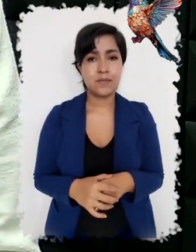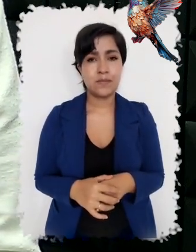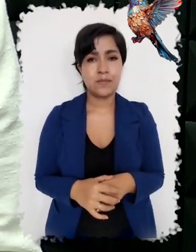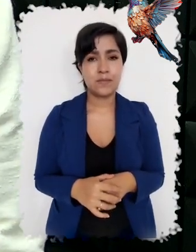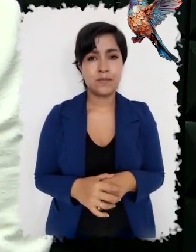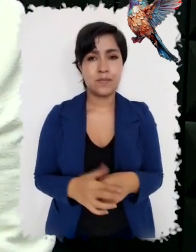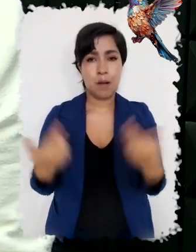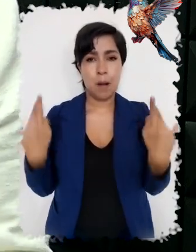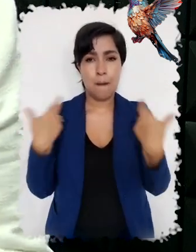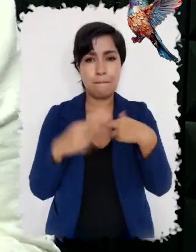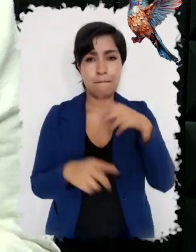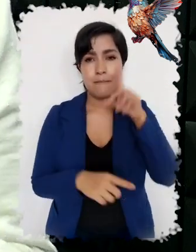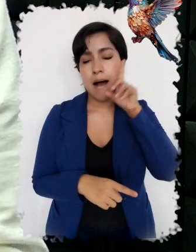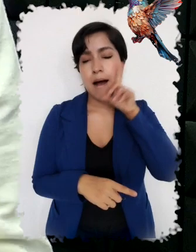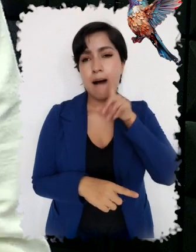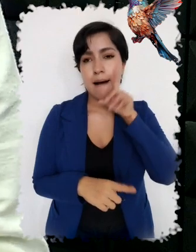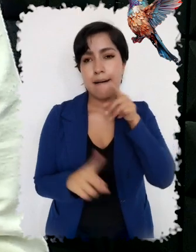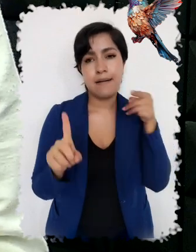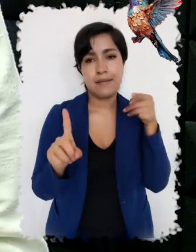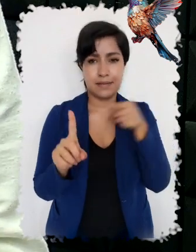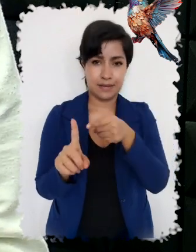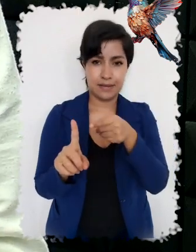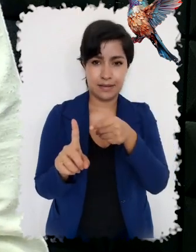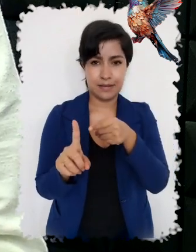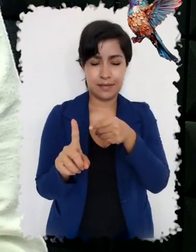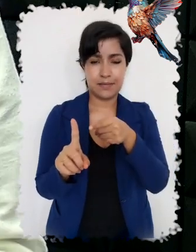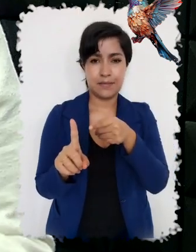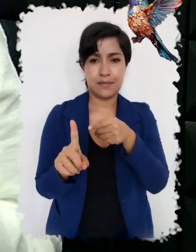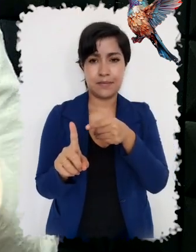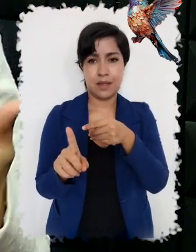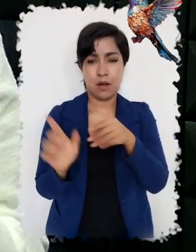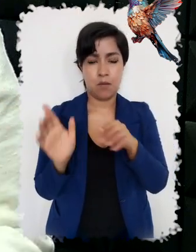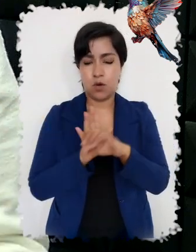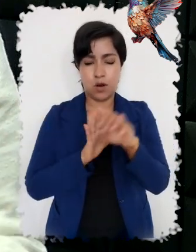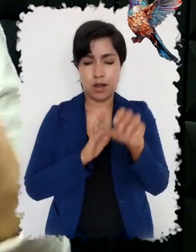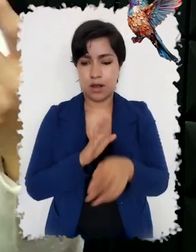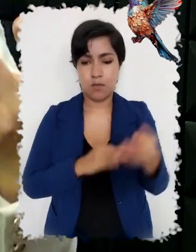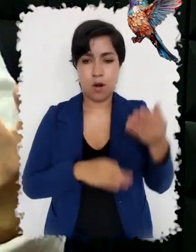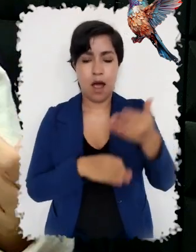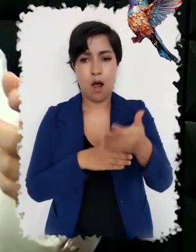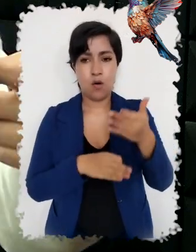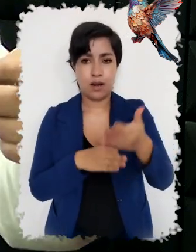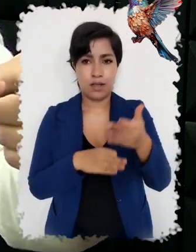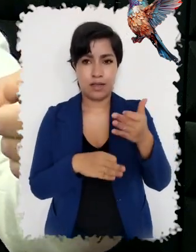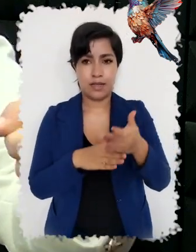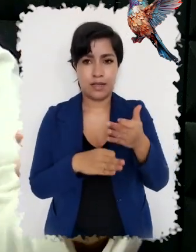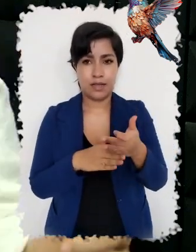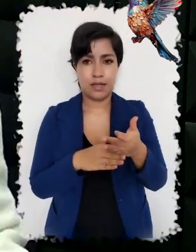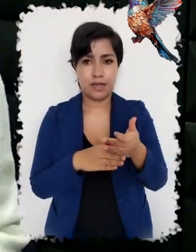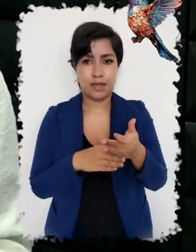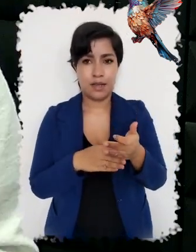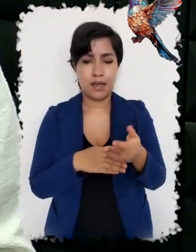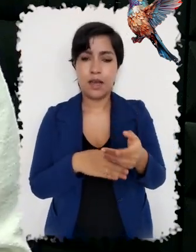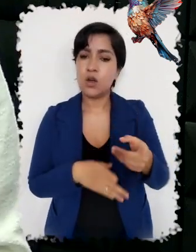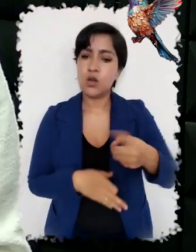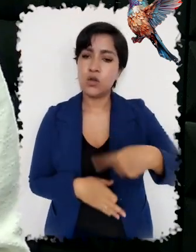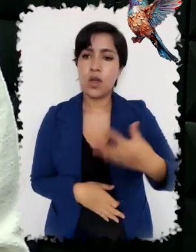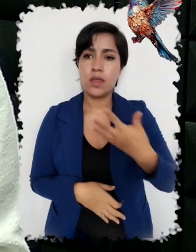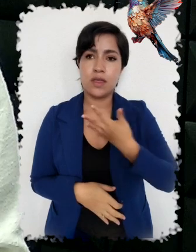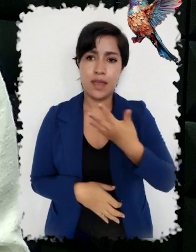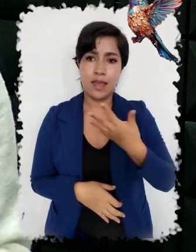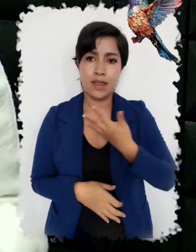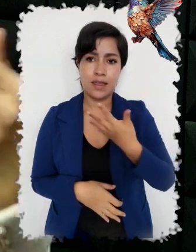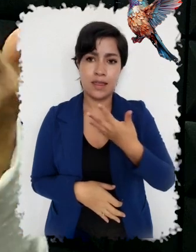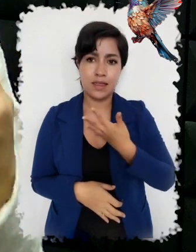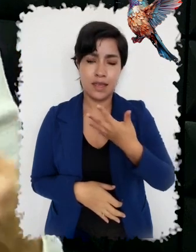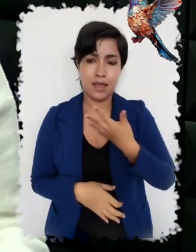y ella Este por ejemplo ahorita aquí tenemos un una